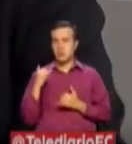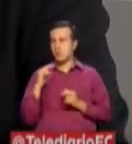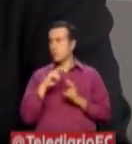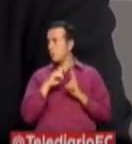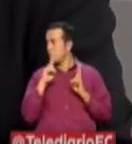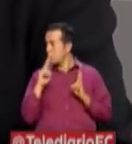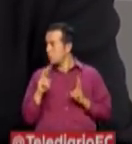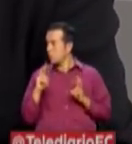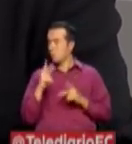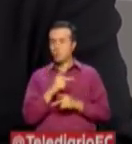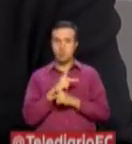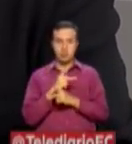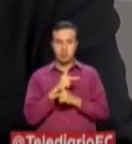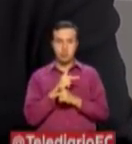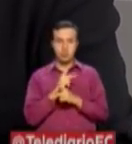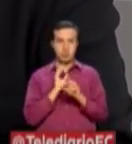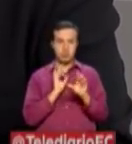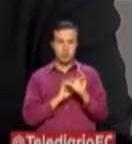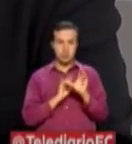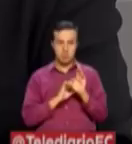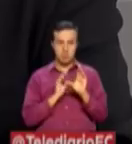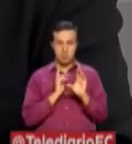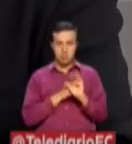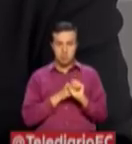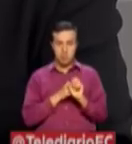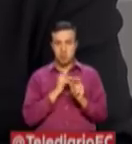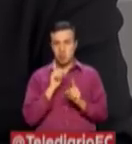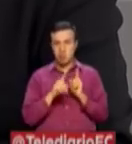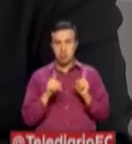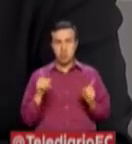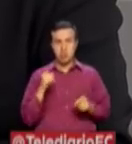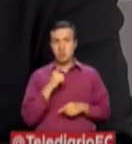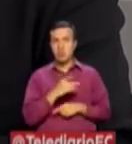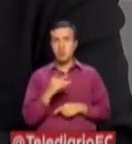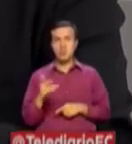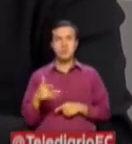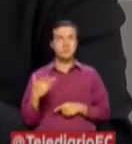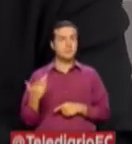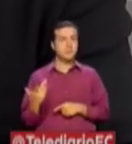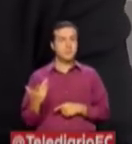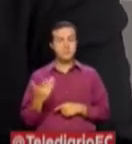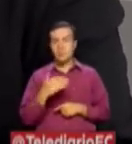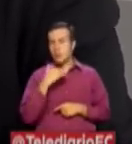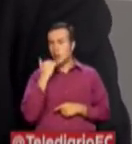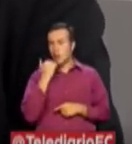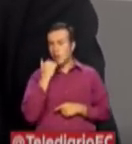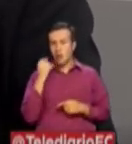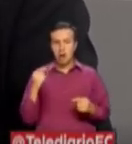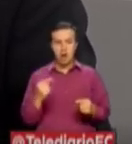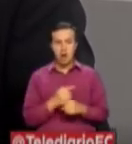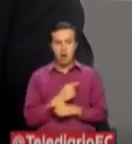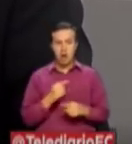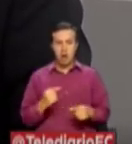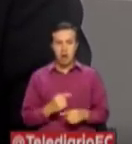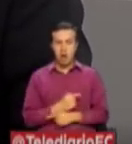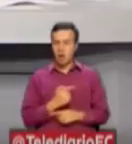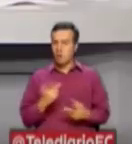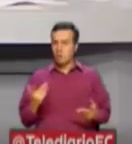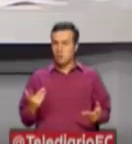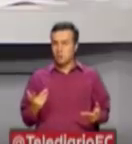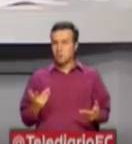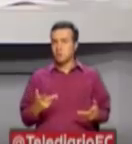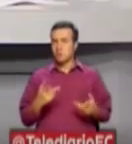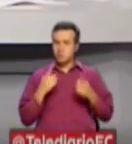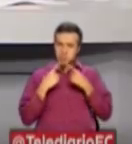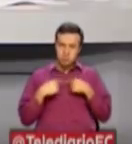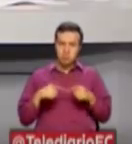material del consejo de participación no estaría de alguna manera contradiciendo el espíritu de